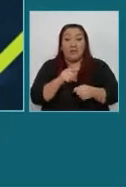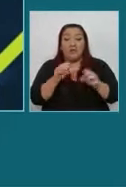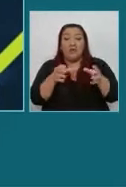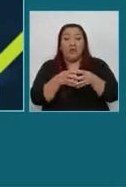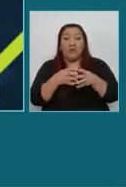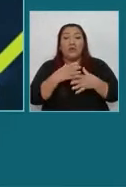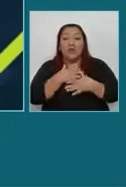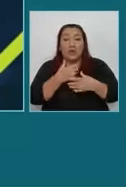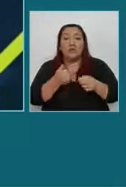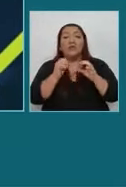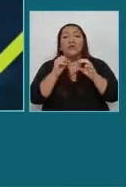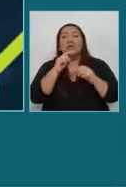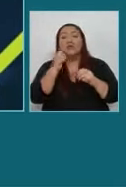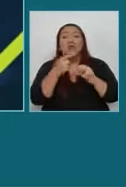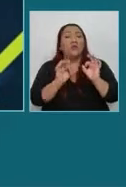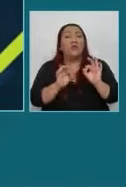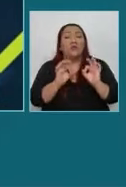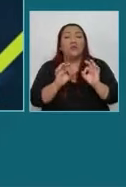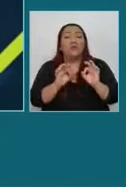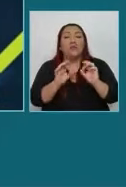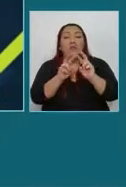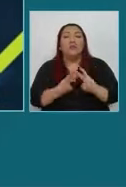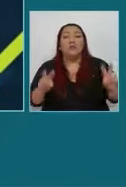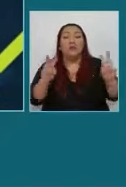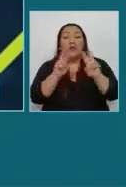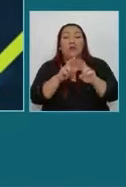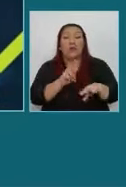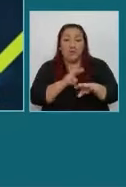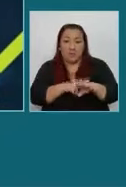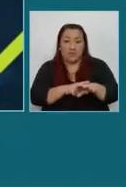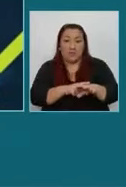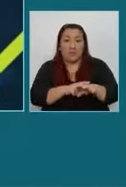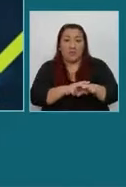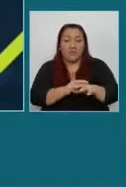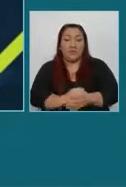salud, sea justamente la validación regulatoria o la